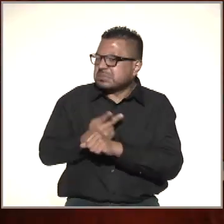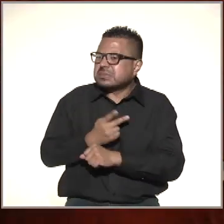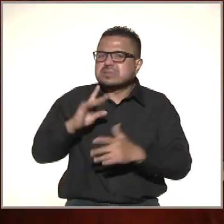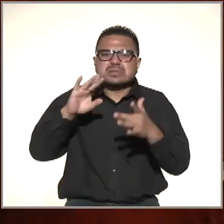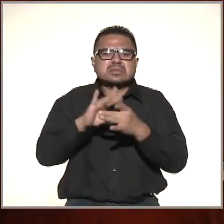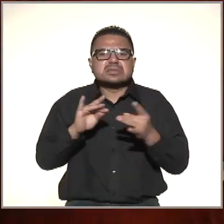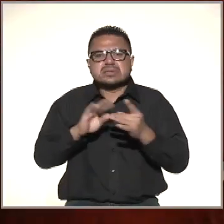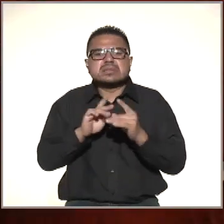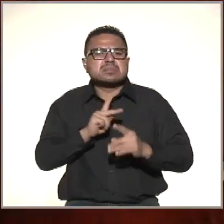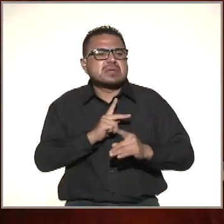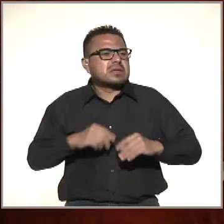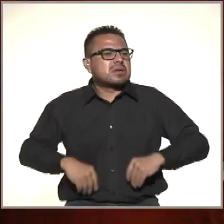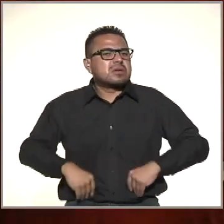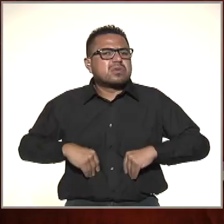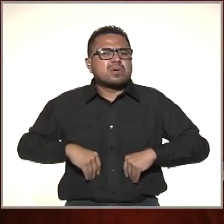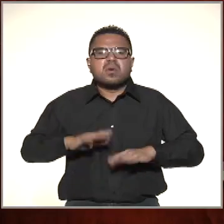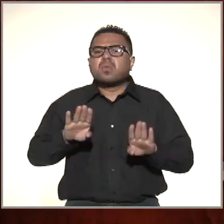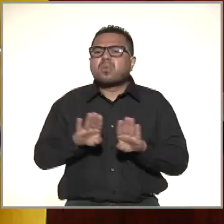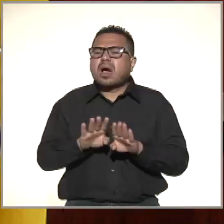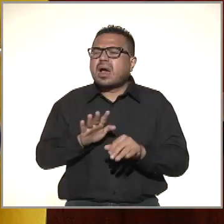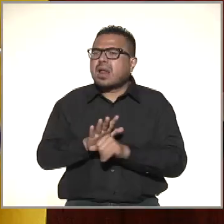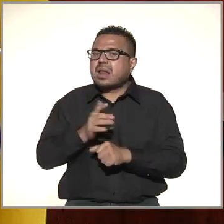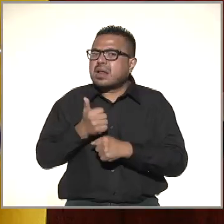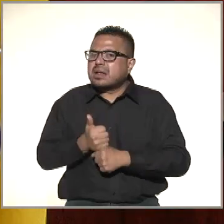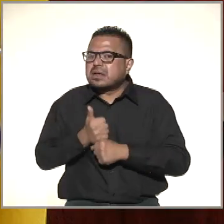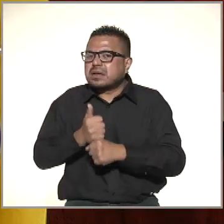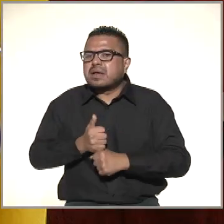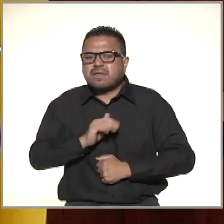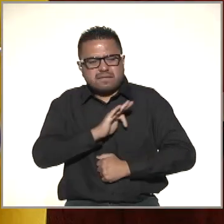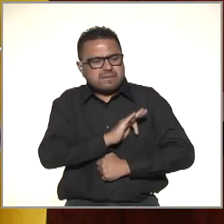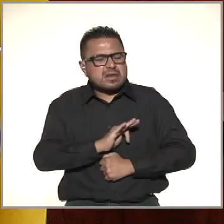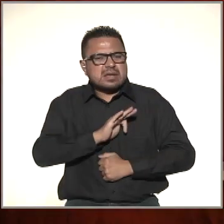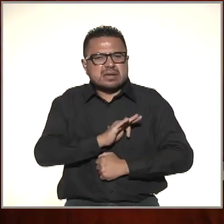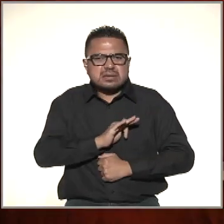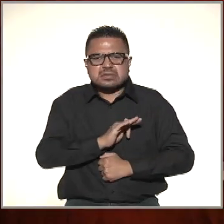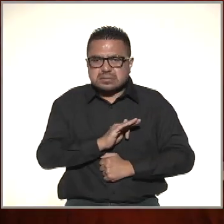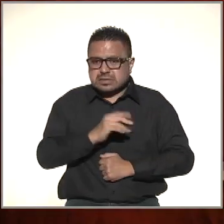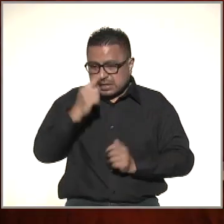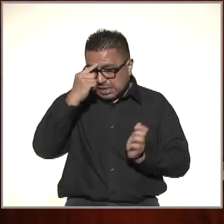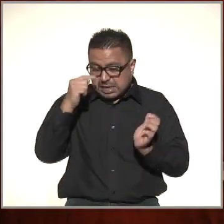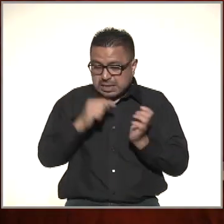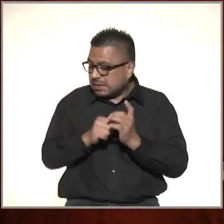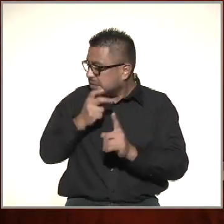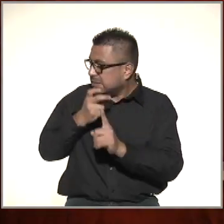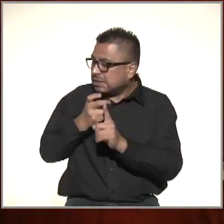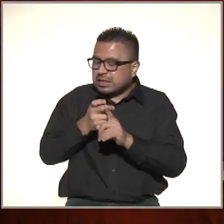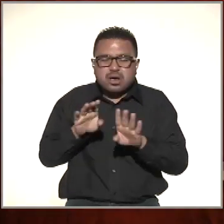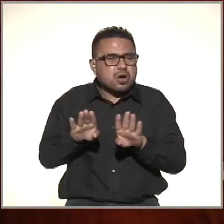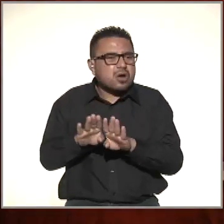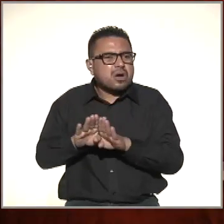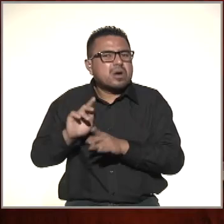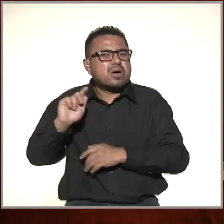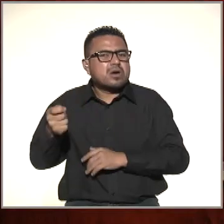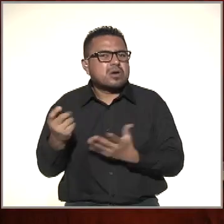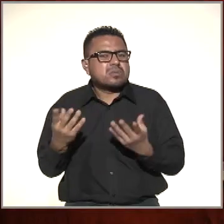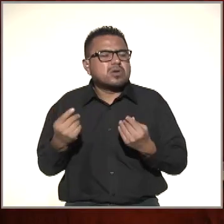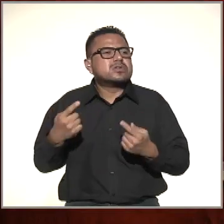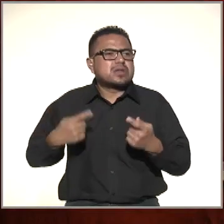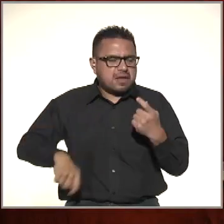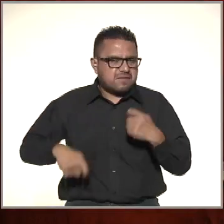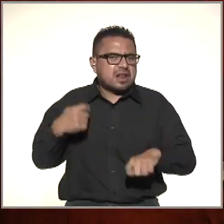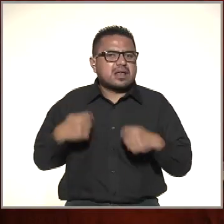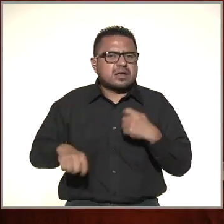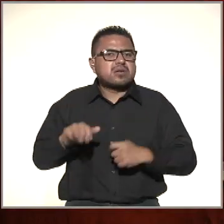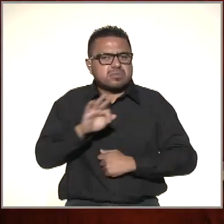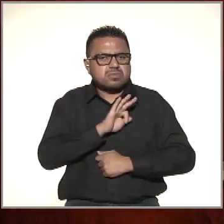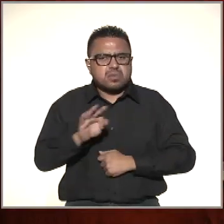fue nuestra vida, qué nos hizo sufrir, qué nos hace ser felices, ¿no? Y entonces creo que eso implica como muchísima flexibilidad para